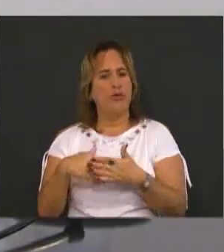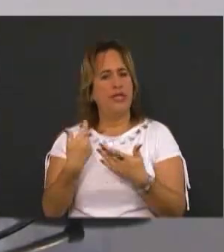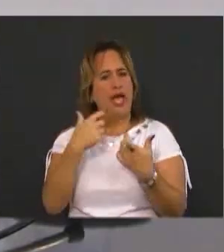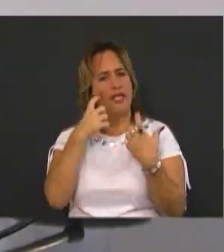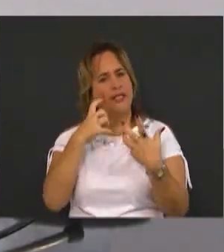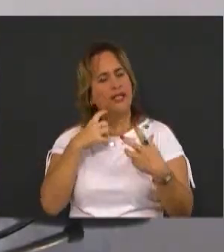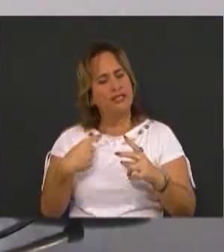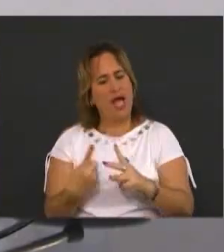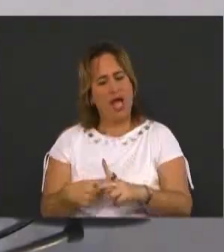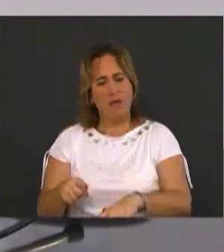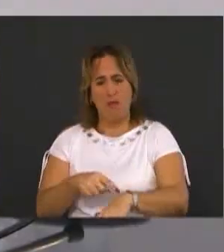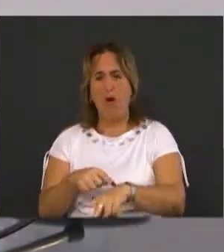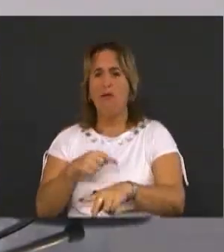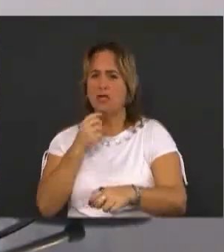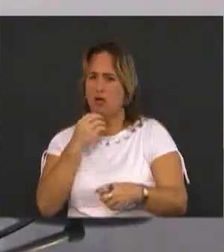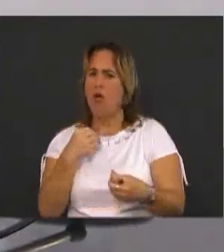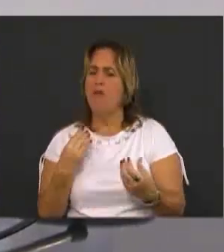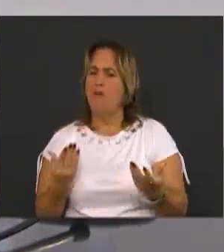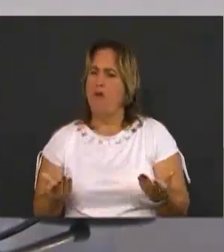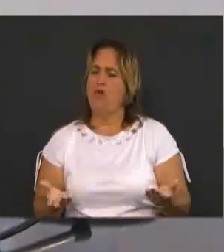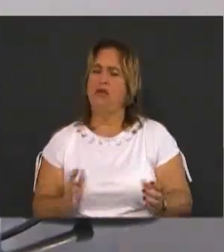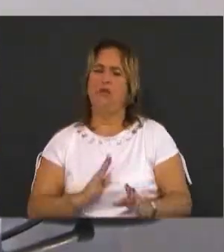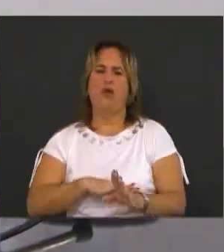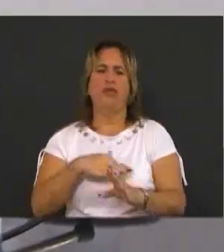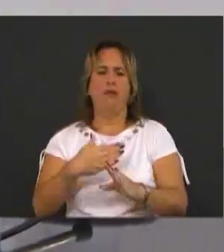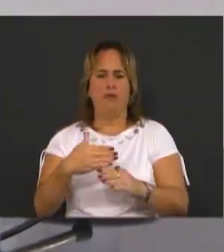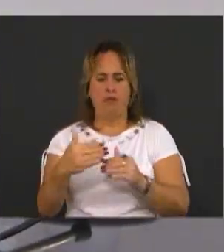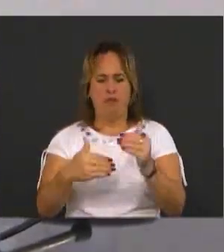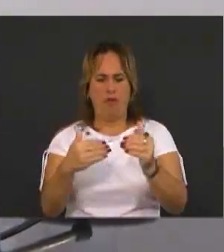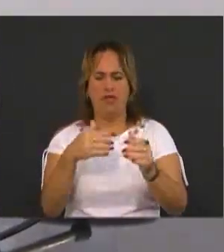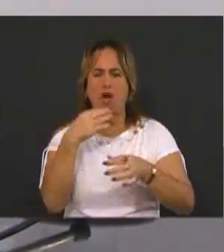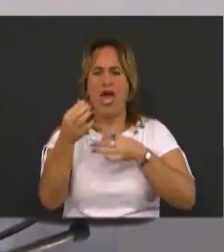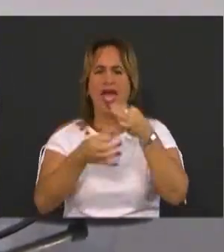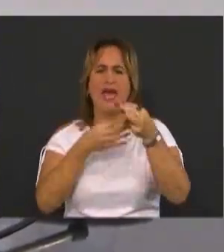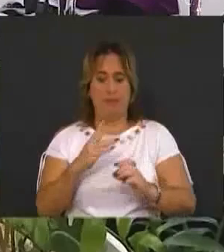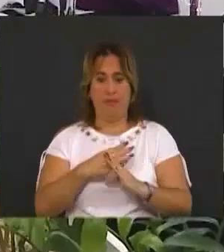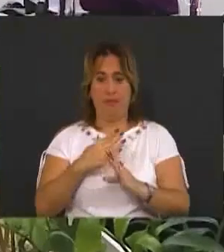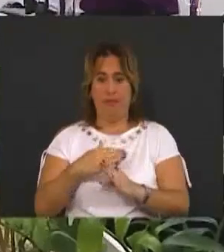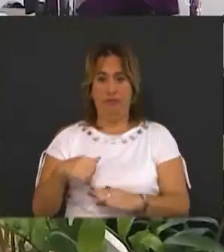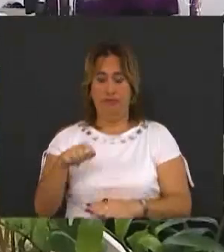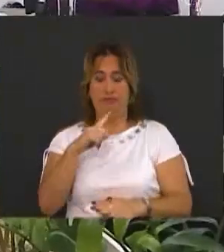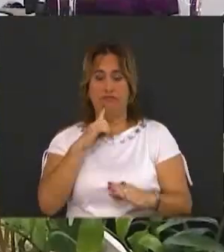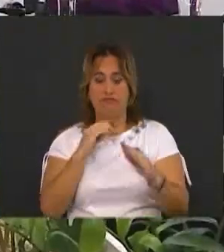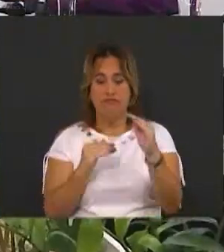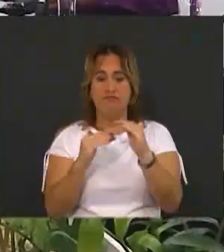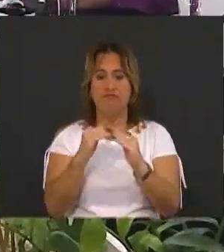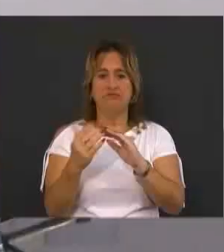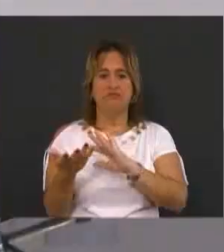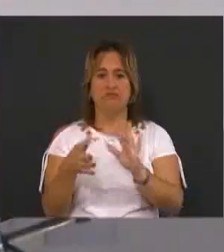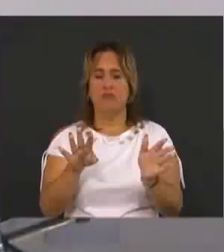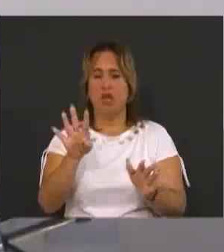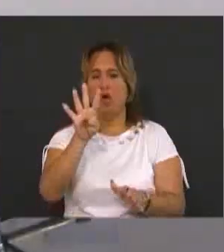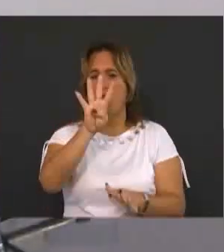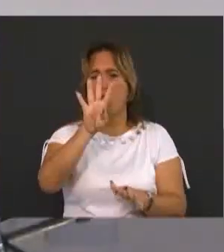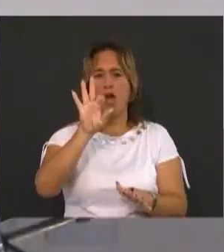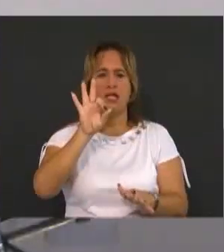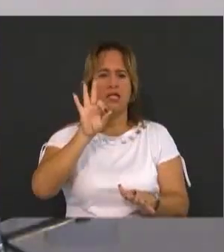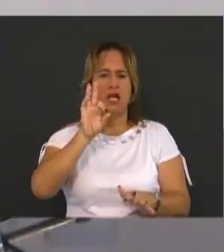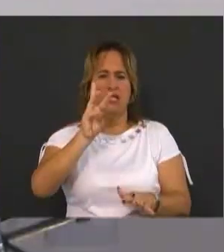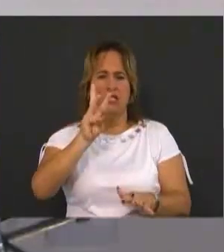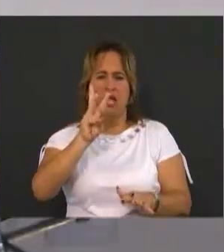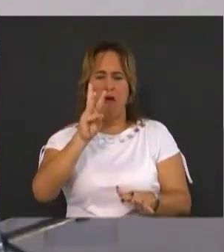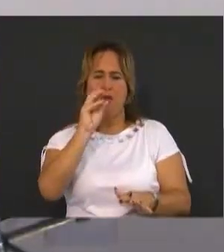los diferentes aristas, ya sea económicas o sociales del territorio, pero con estrecha